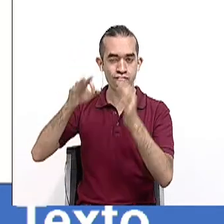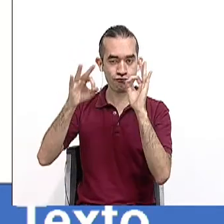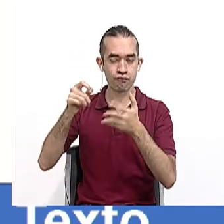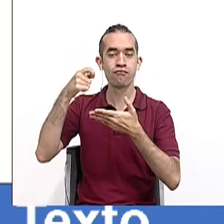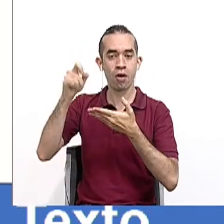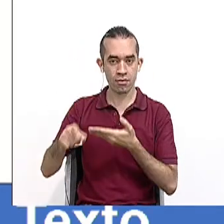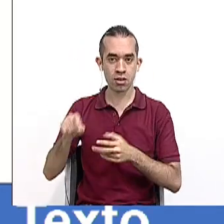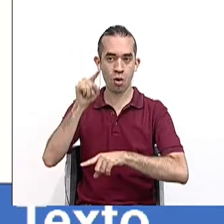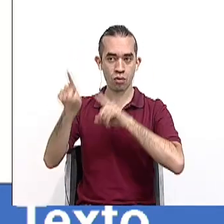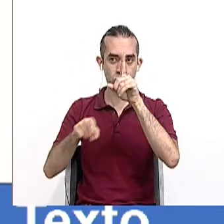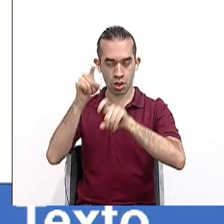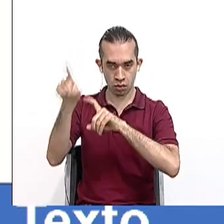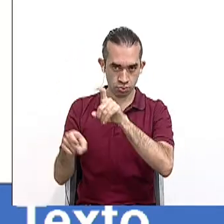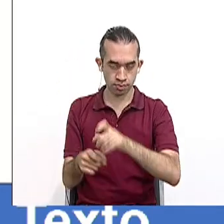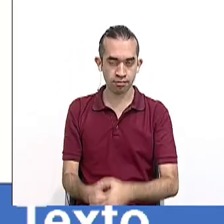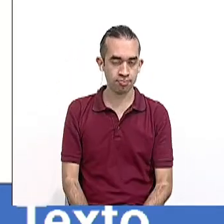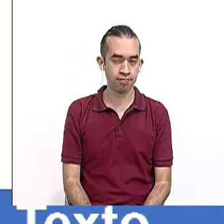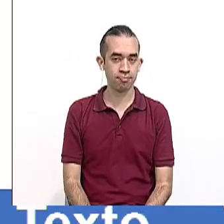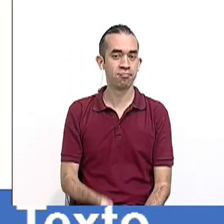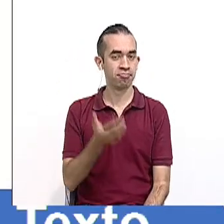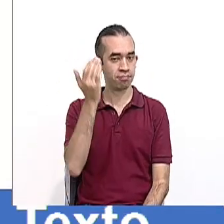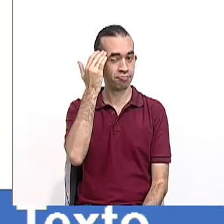o consultado.